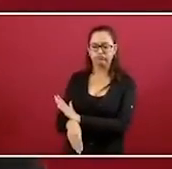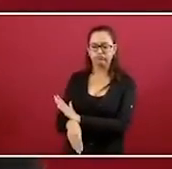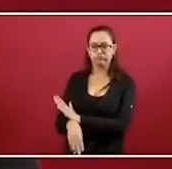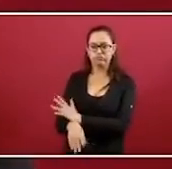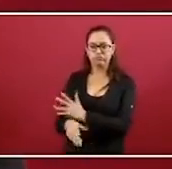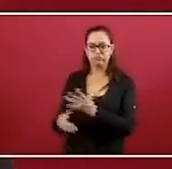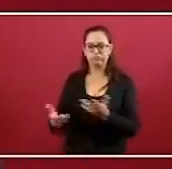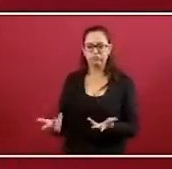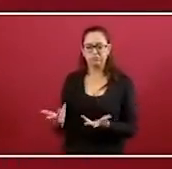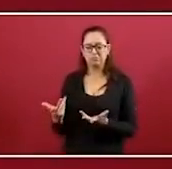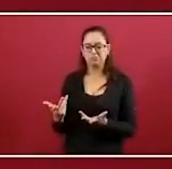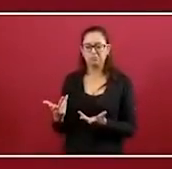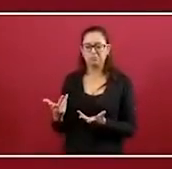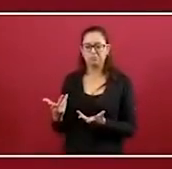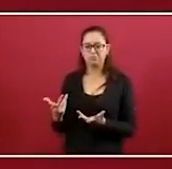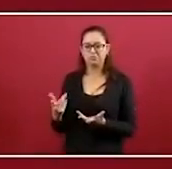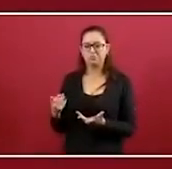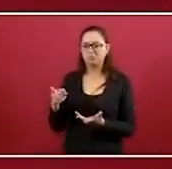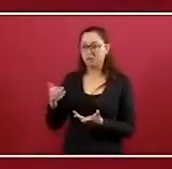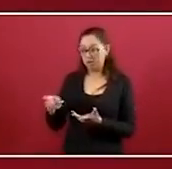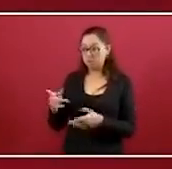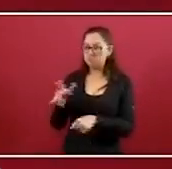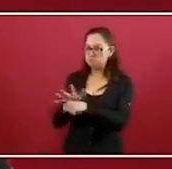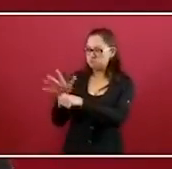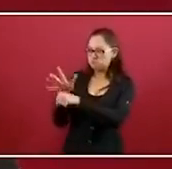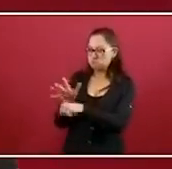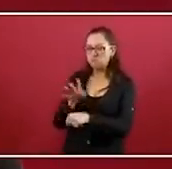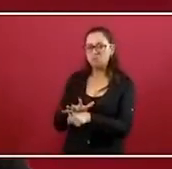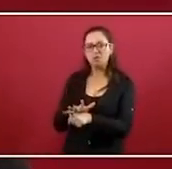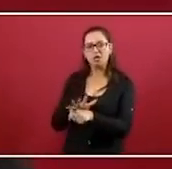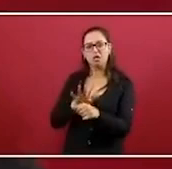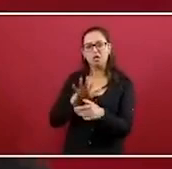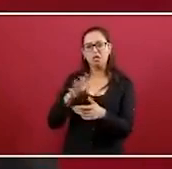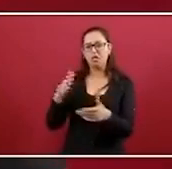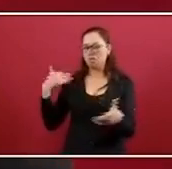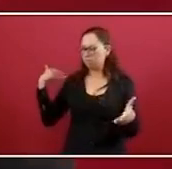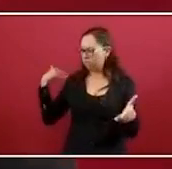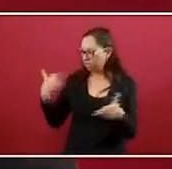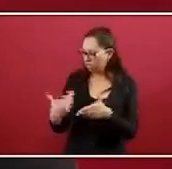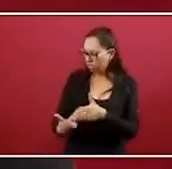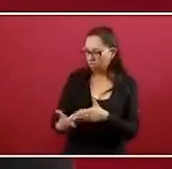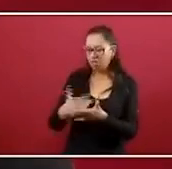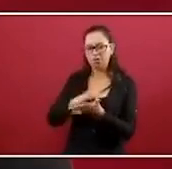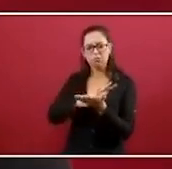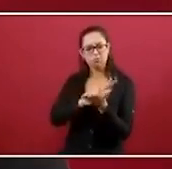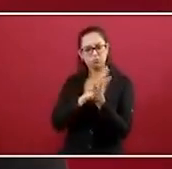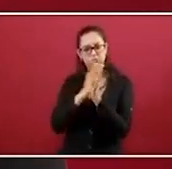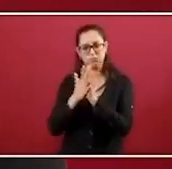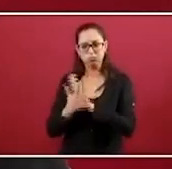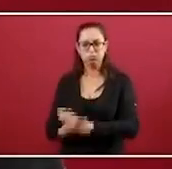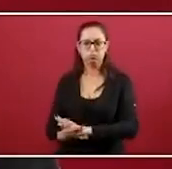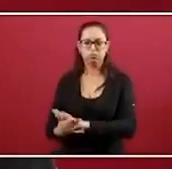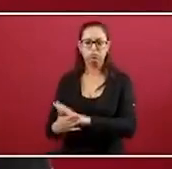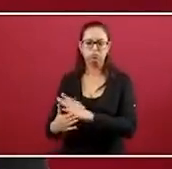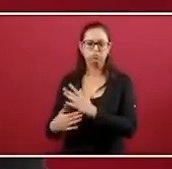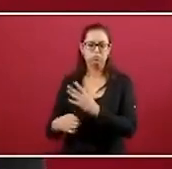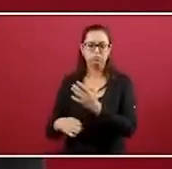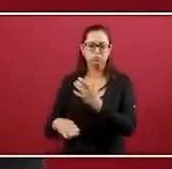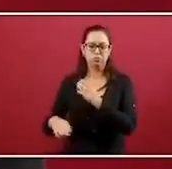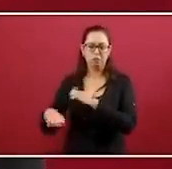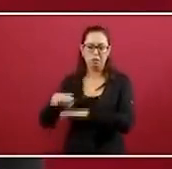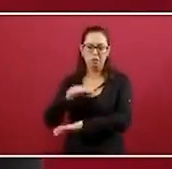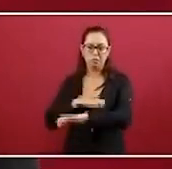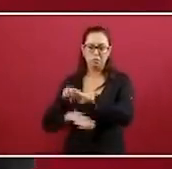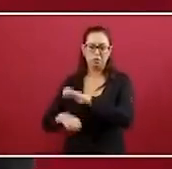Bartlett, dio a conocer a las empresas que tienen gasoductos parados y nombres de exfuncionarios que, dijo, se integraron a consejos directivos de